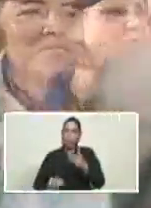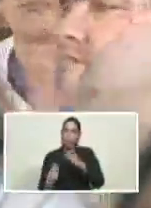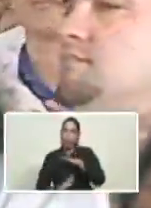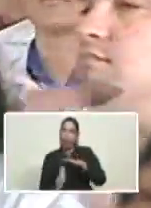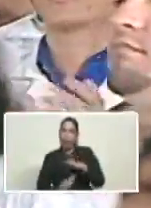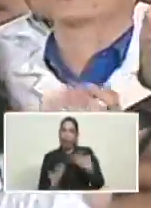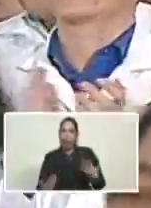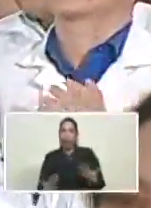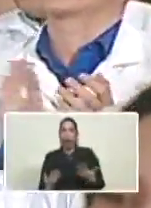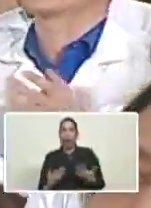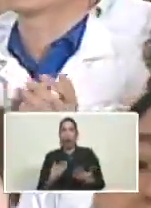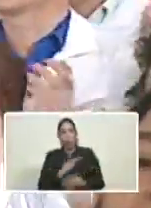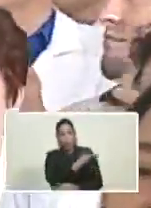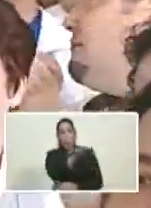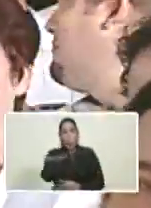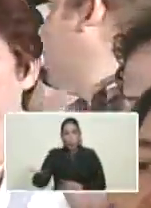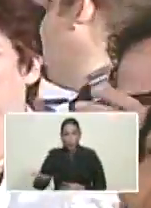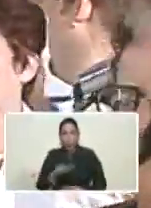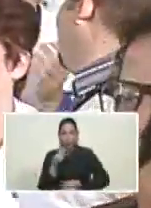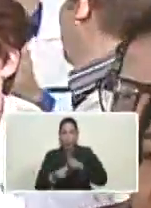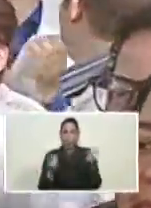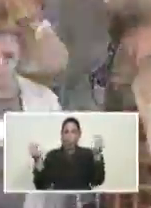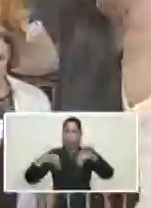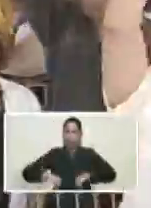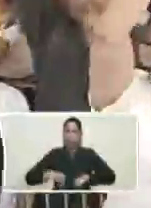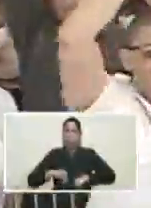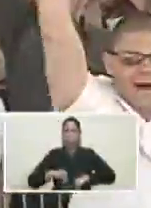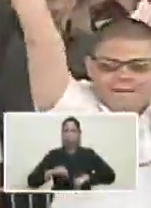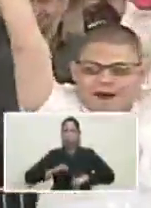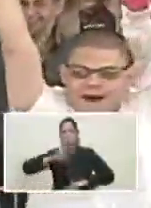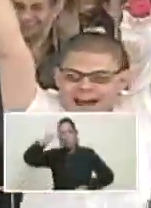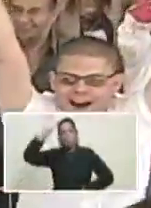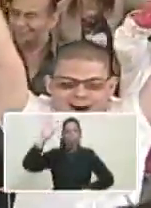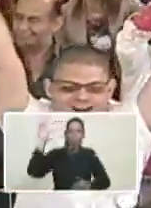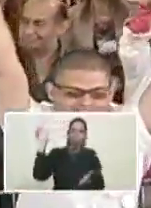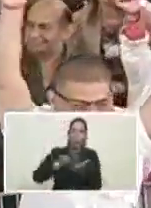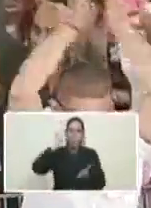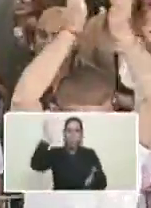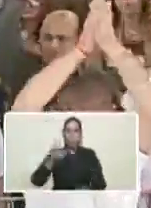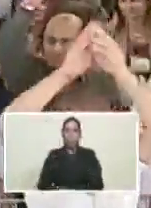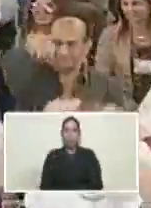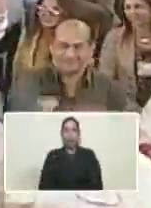que estén de acuerdo, hacerlo con la señal de costumbre. ¡Aprobado!